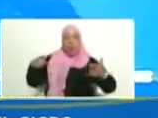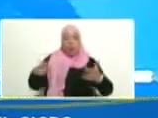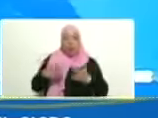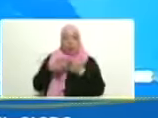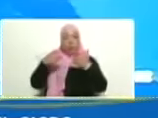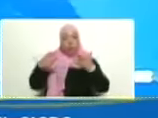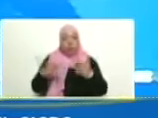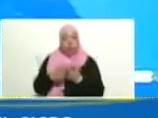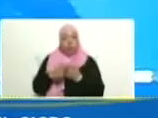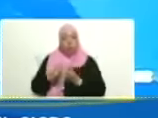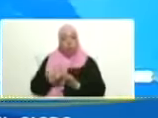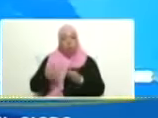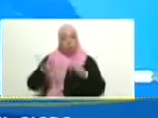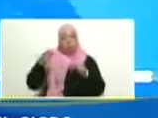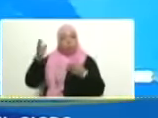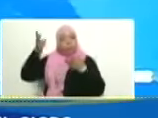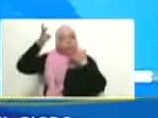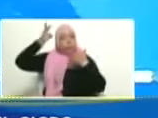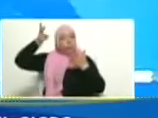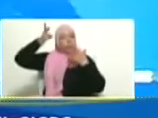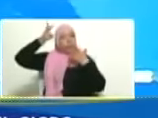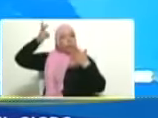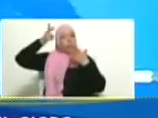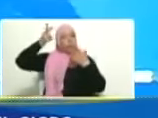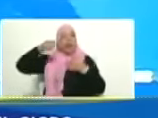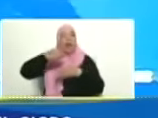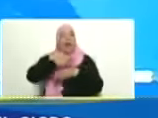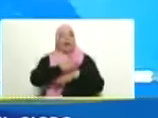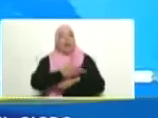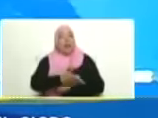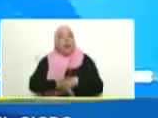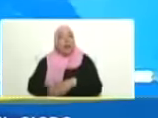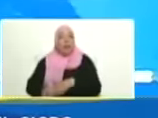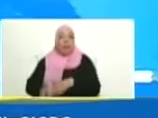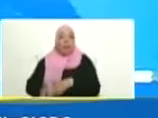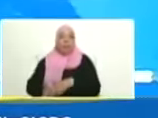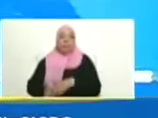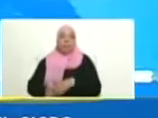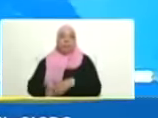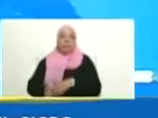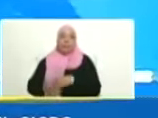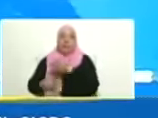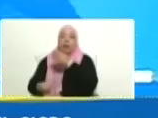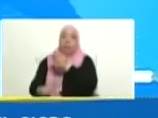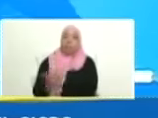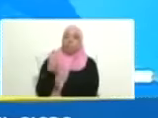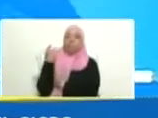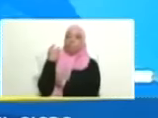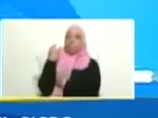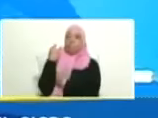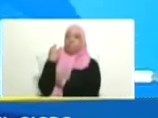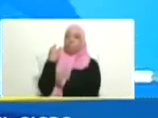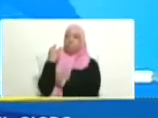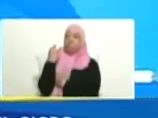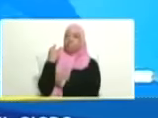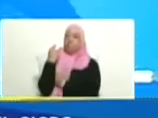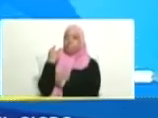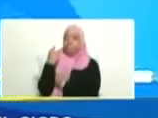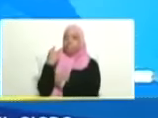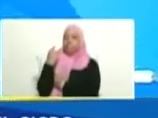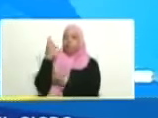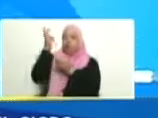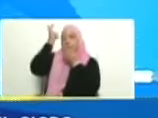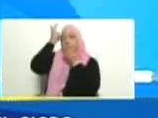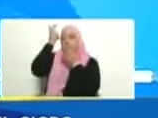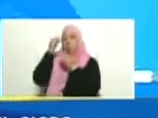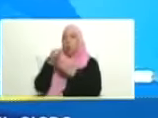Huaycaipuro, lamentablemente retardado, y por la traición